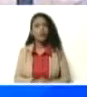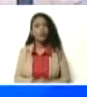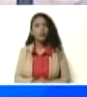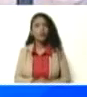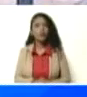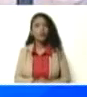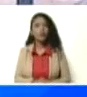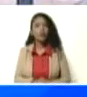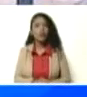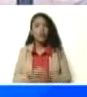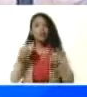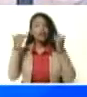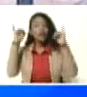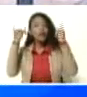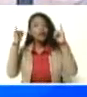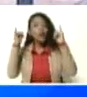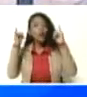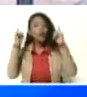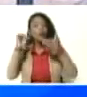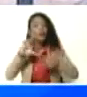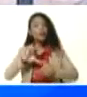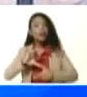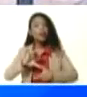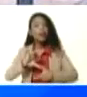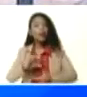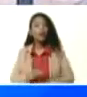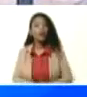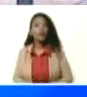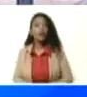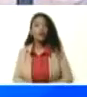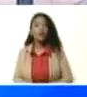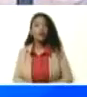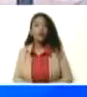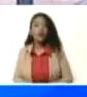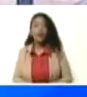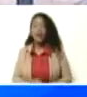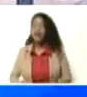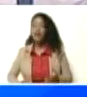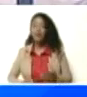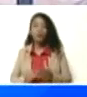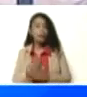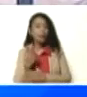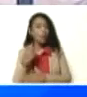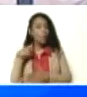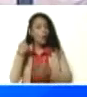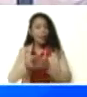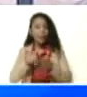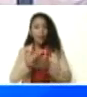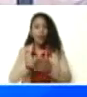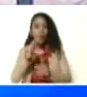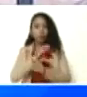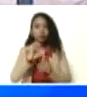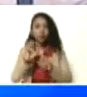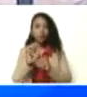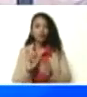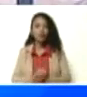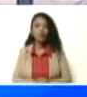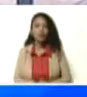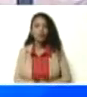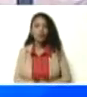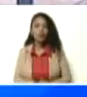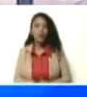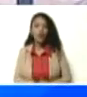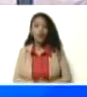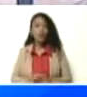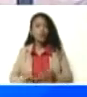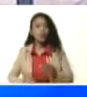la conmemoración del Bicentenario, es fundamentalmente una batalla cultural. Es fundamentalmente